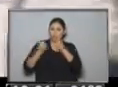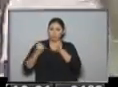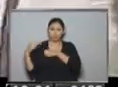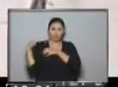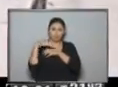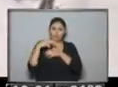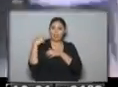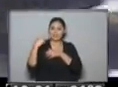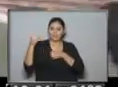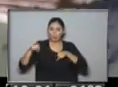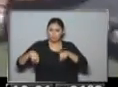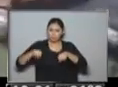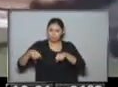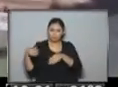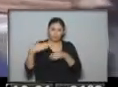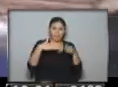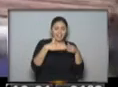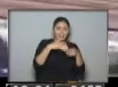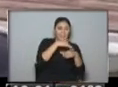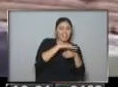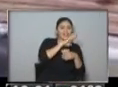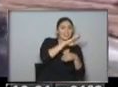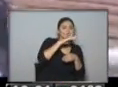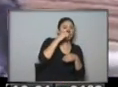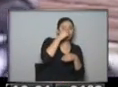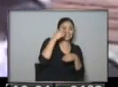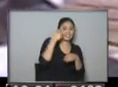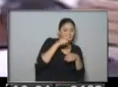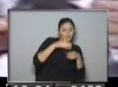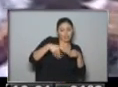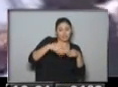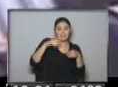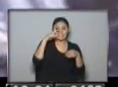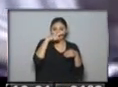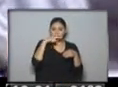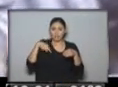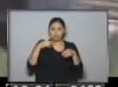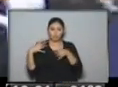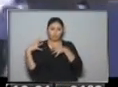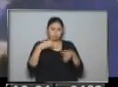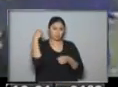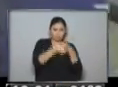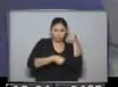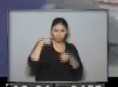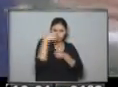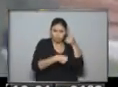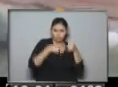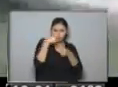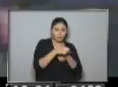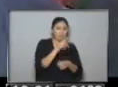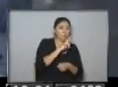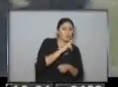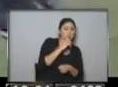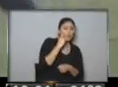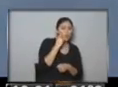y 3 motos a la esquina de 526 y 7. E inmediatamente atacaron a golpes a los chicos y chicas